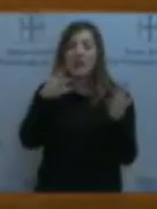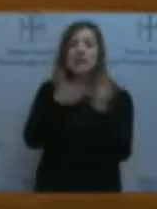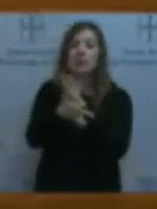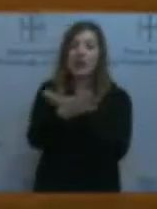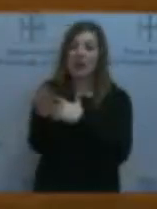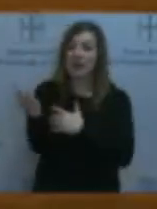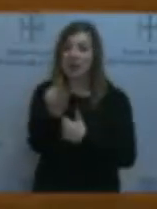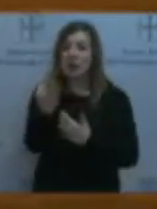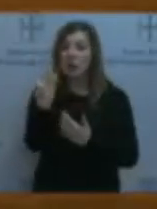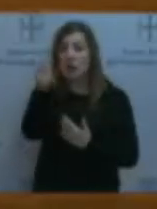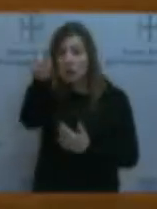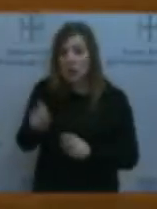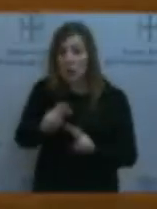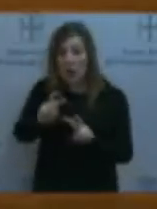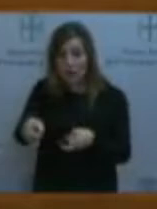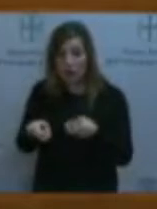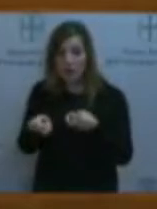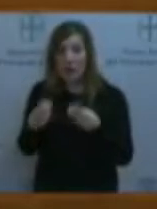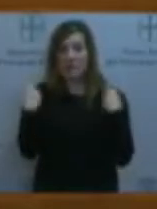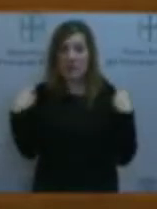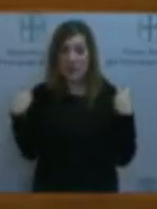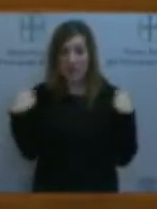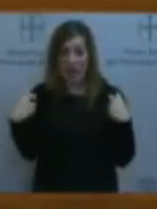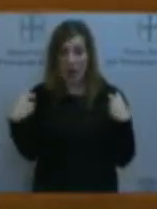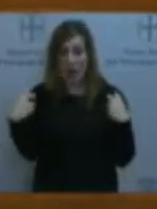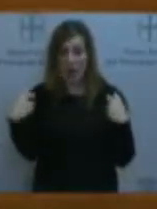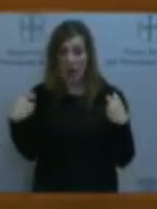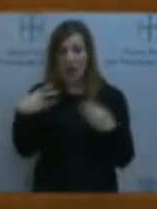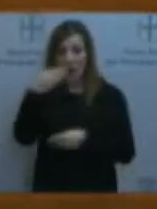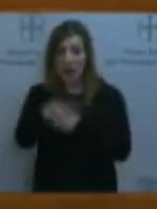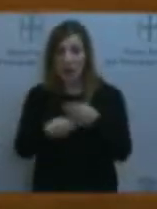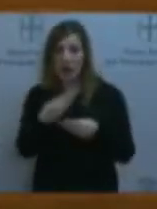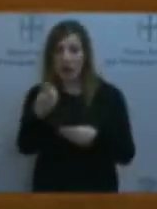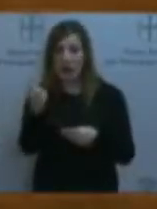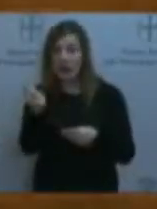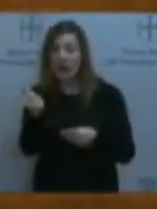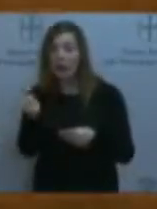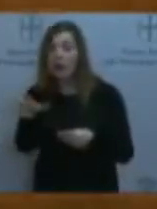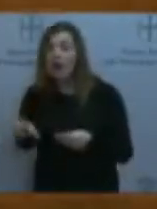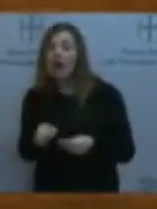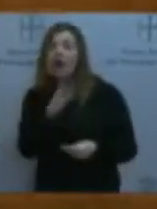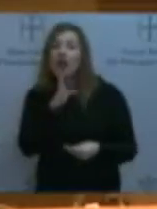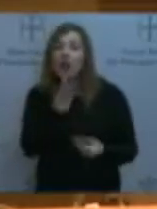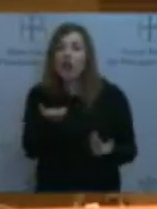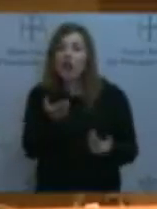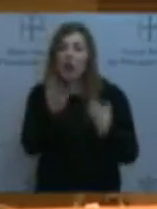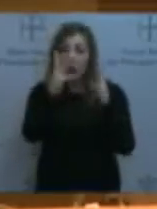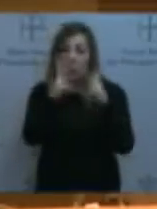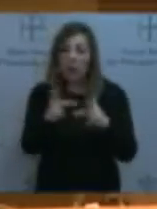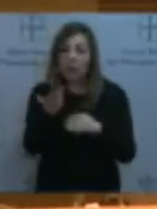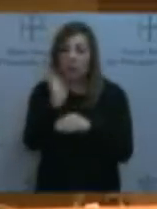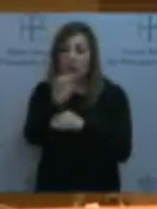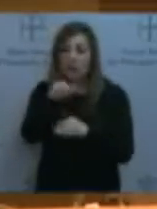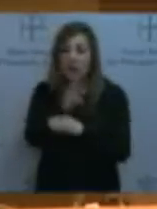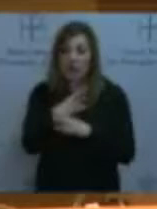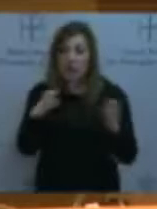uno aplica una reforma fiscal regresiva, el dinero acaba saliendo de otro lado. En las cuentas presentadas en esta Cámara aumentan